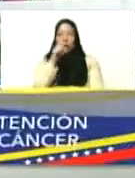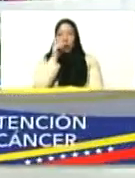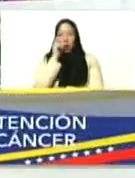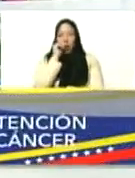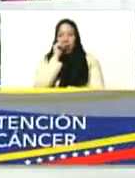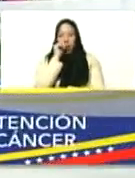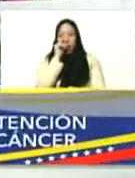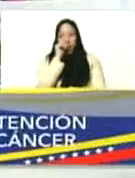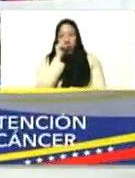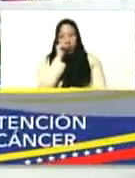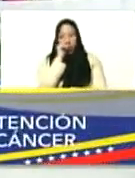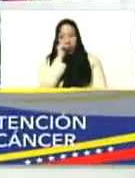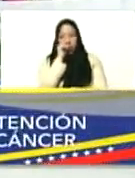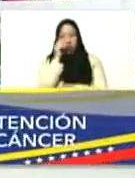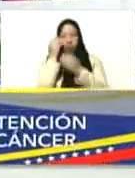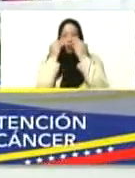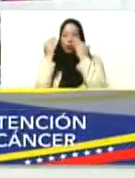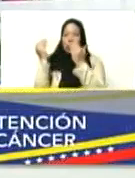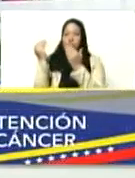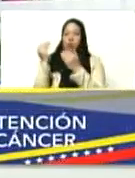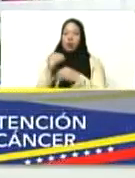coleta.